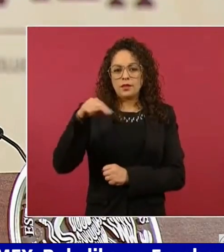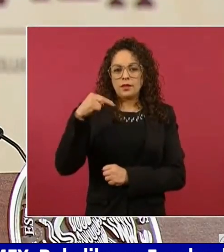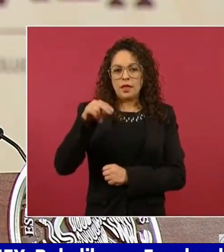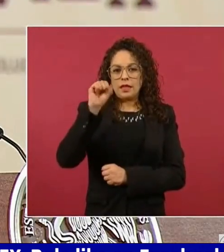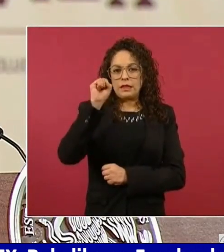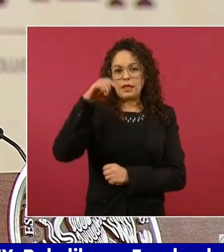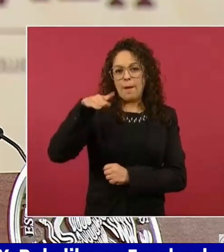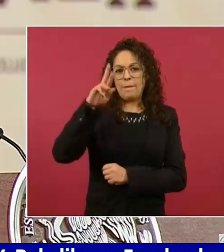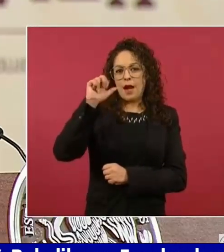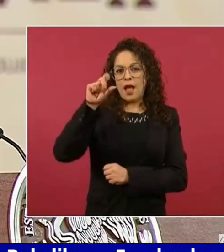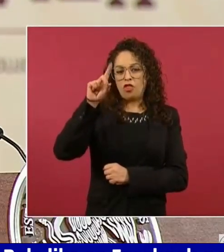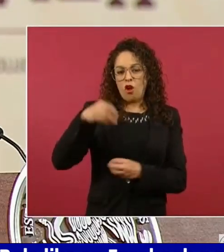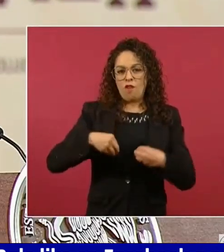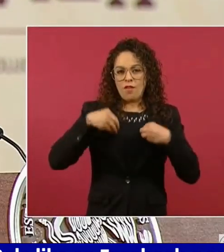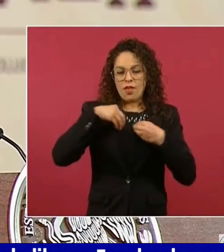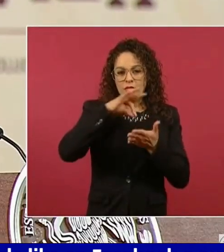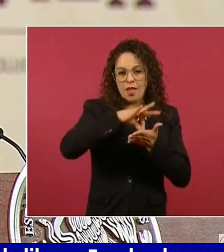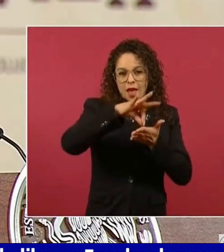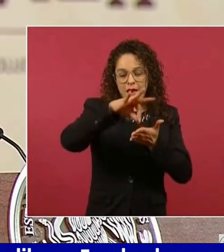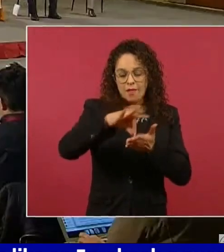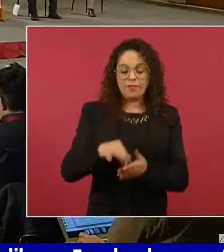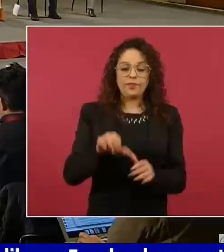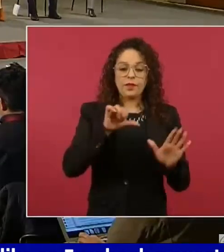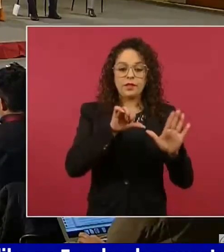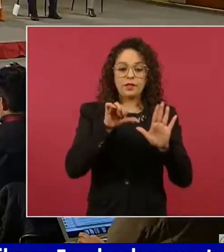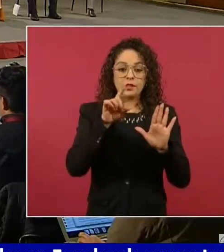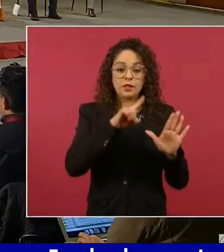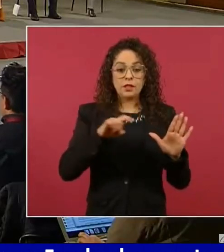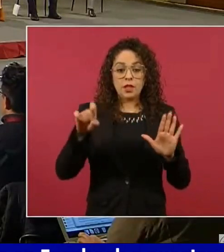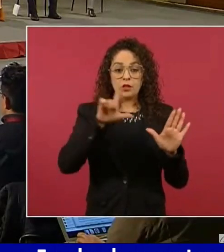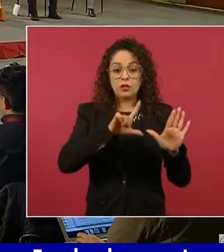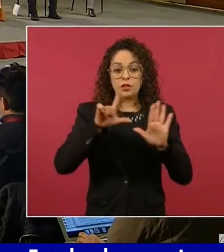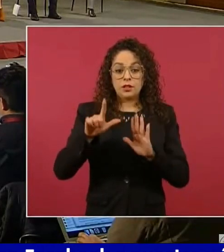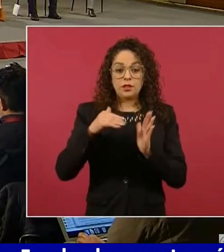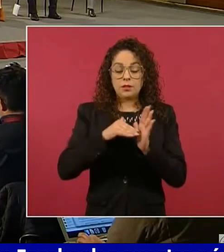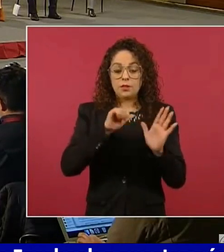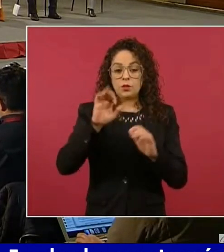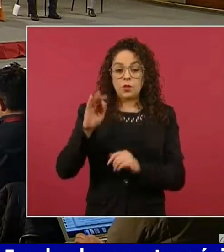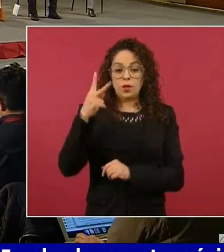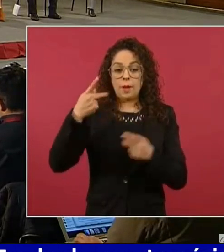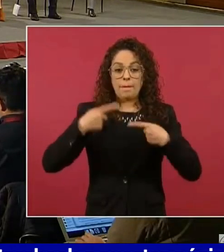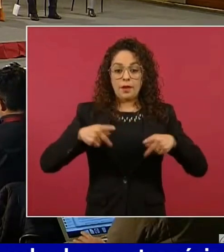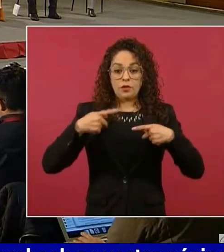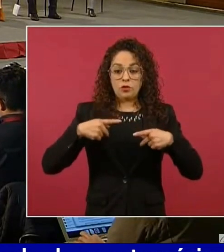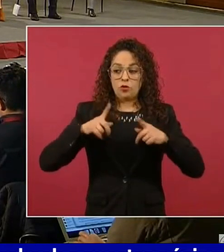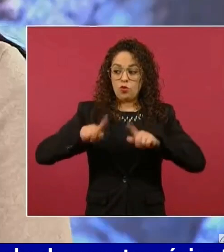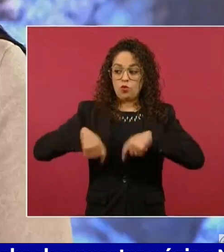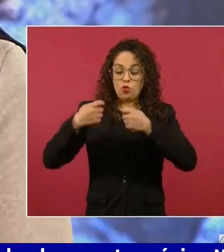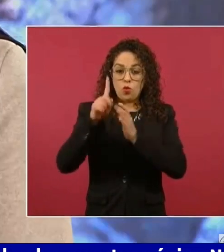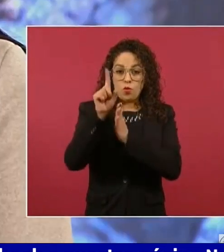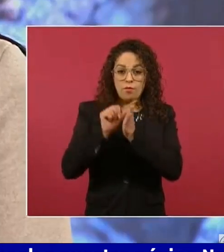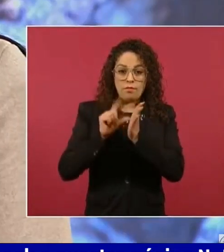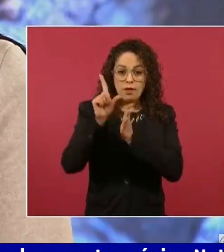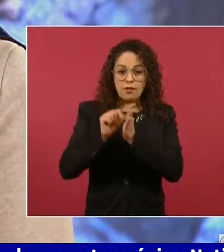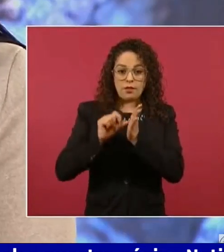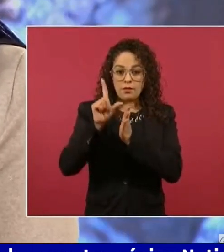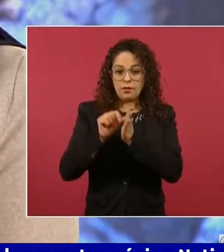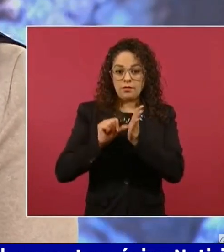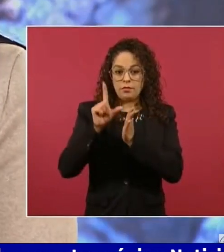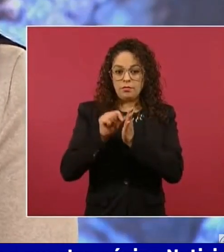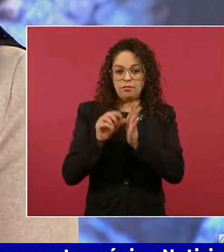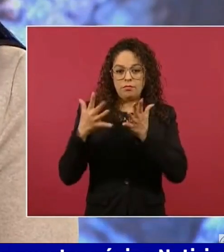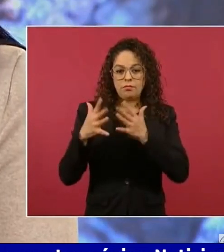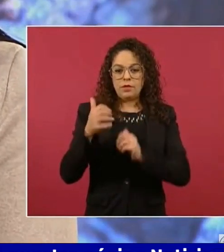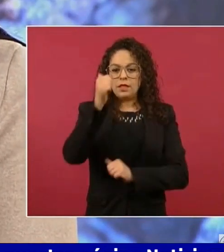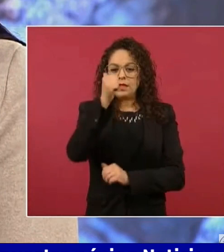177 mil 642 sembradores y sembradoras reciben de manera mensual un jornal de